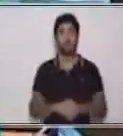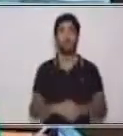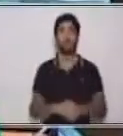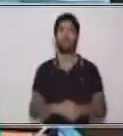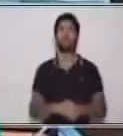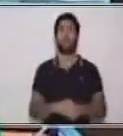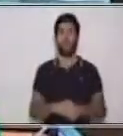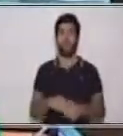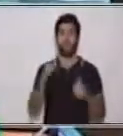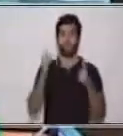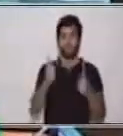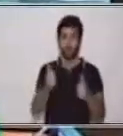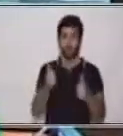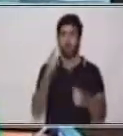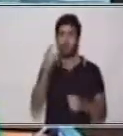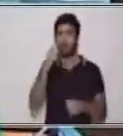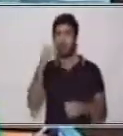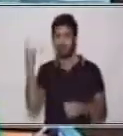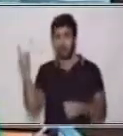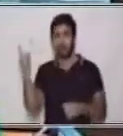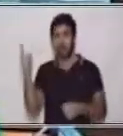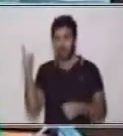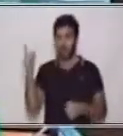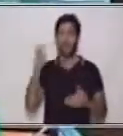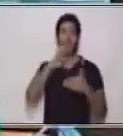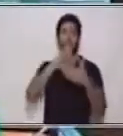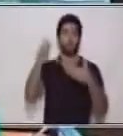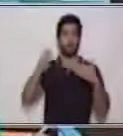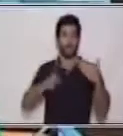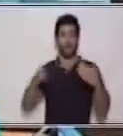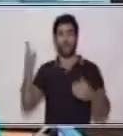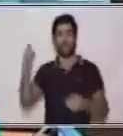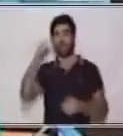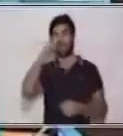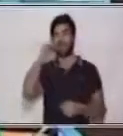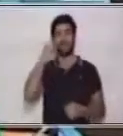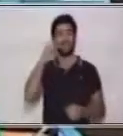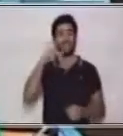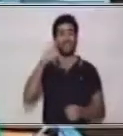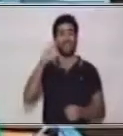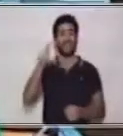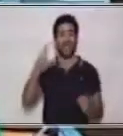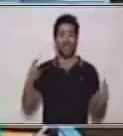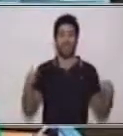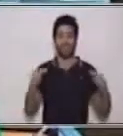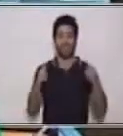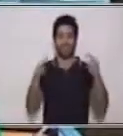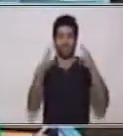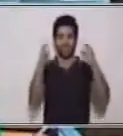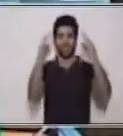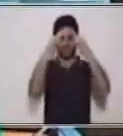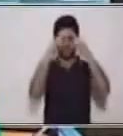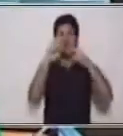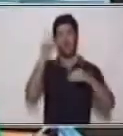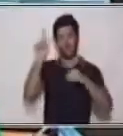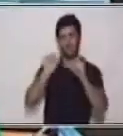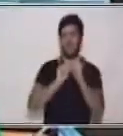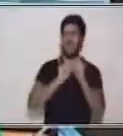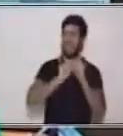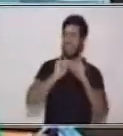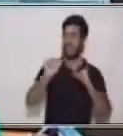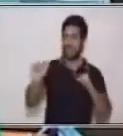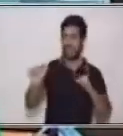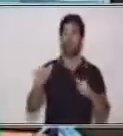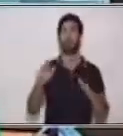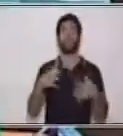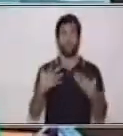Es Tikal, las ruinas de Tikal. Esa es la distancia más larga que te presenté el día de hoy.